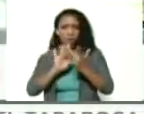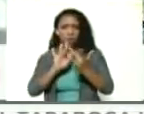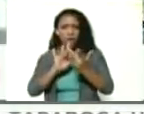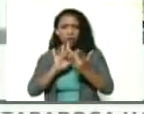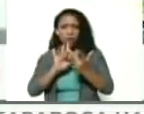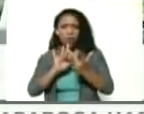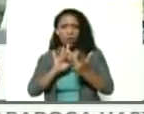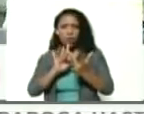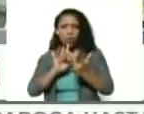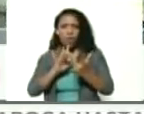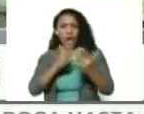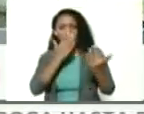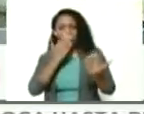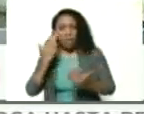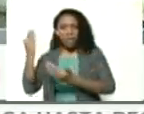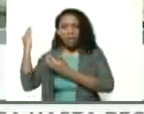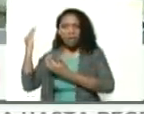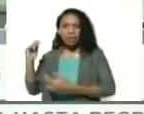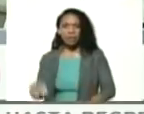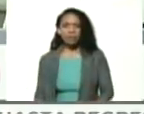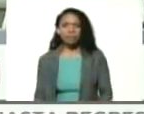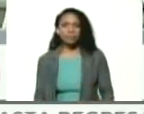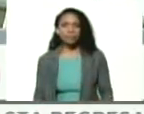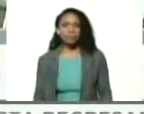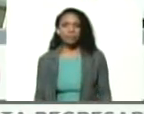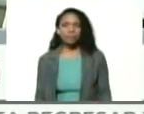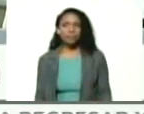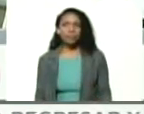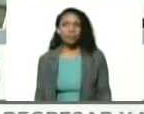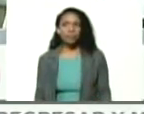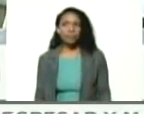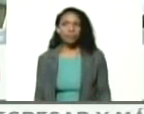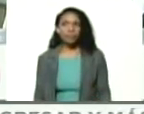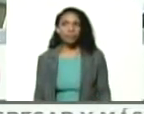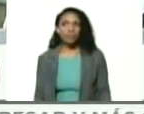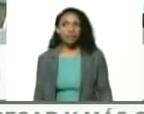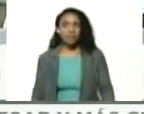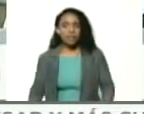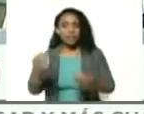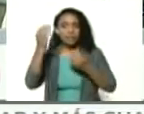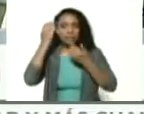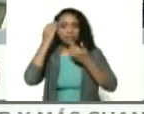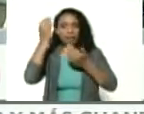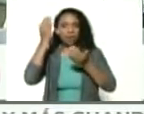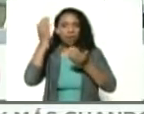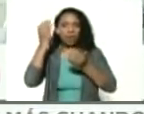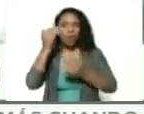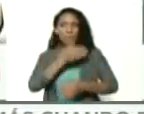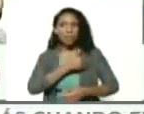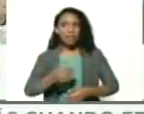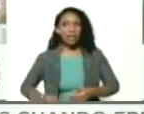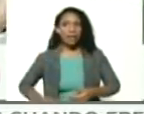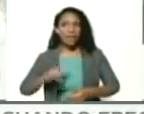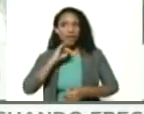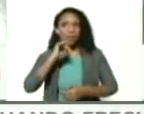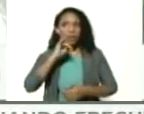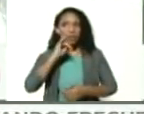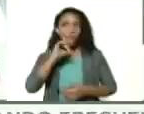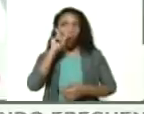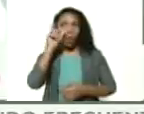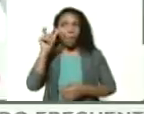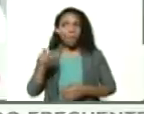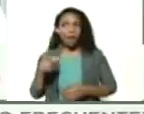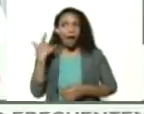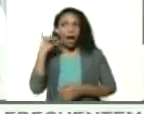conectado? Adelante. Un saludo. Un saludo, presidente. Informarle que el doctor Marín